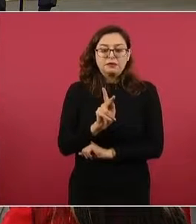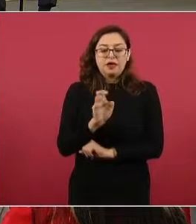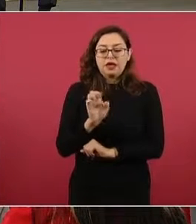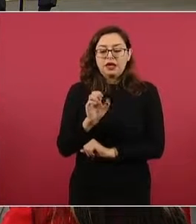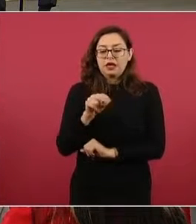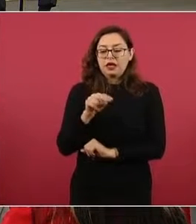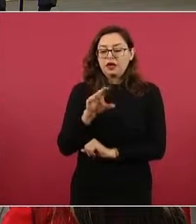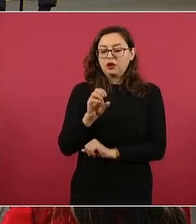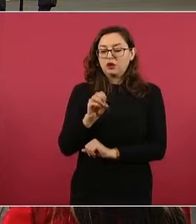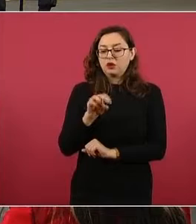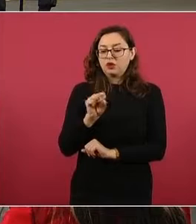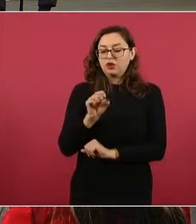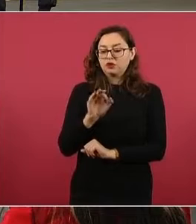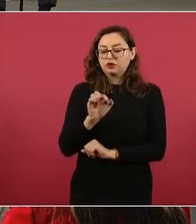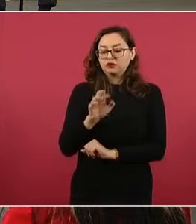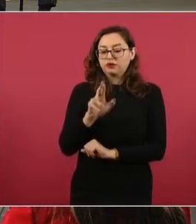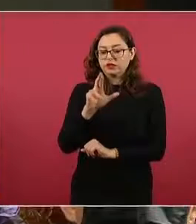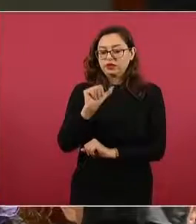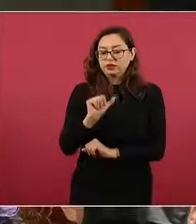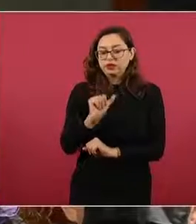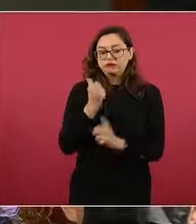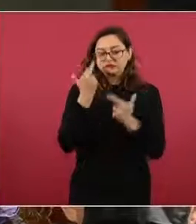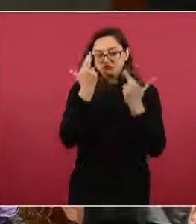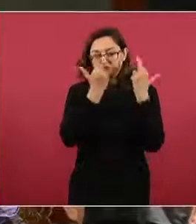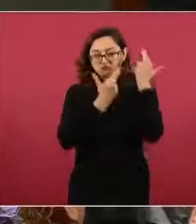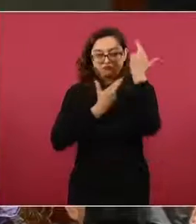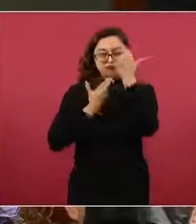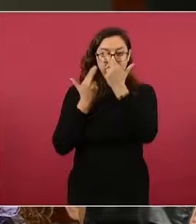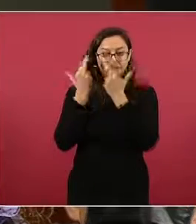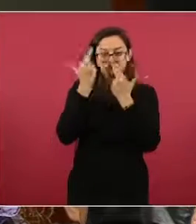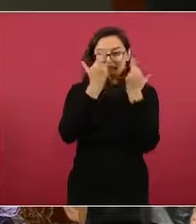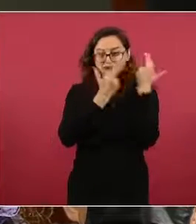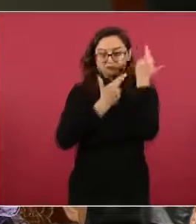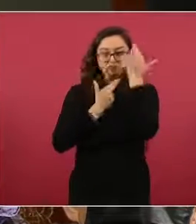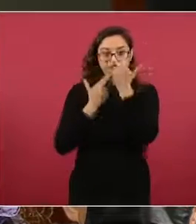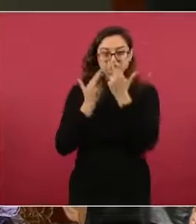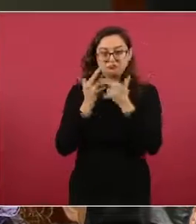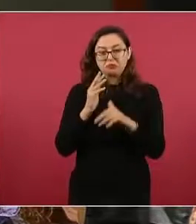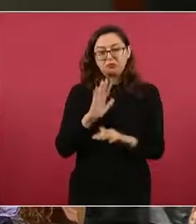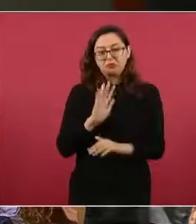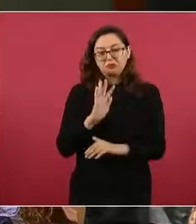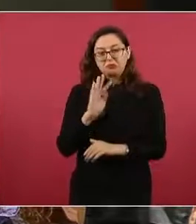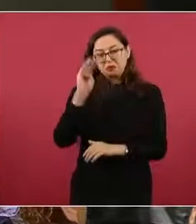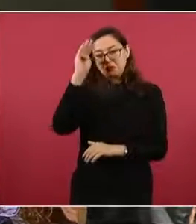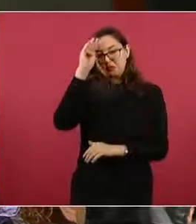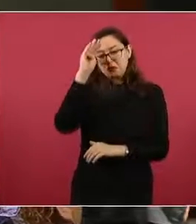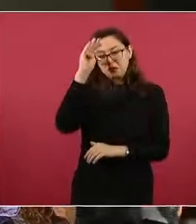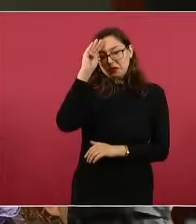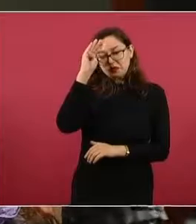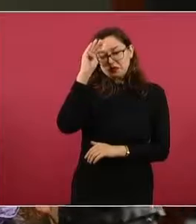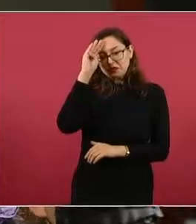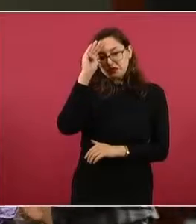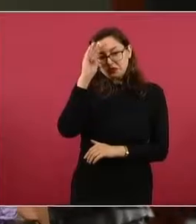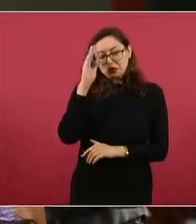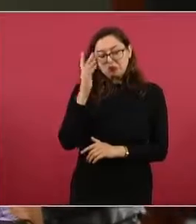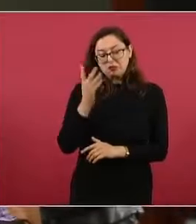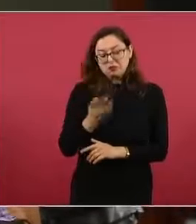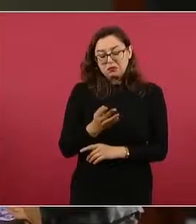Econósfera, hemos visto que a lo mejor se queda corto el Fondo Monetario Internacional en el crecimiento del